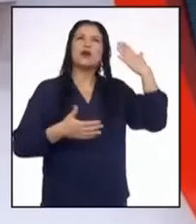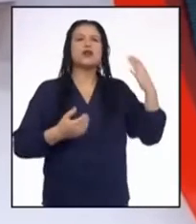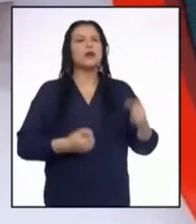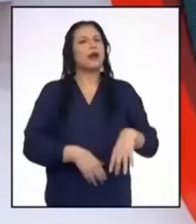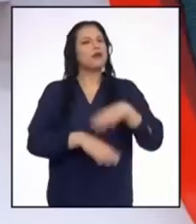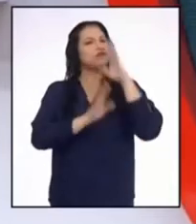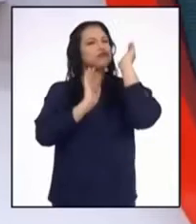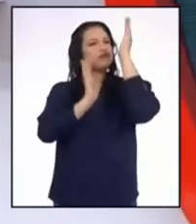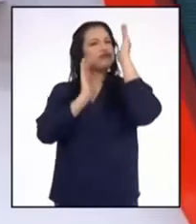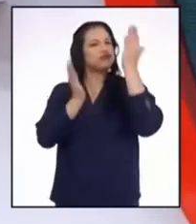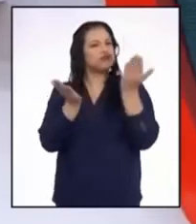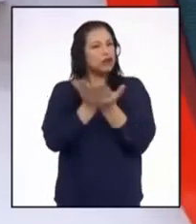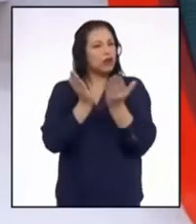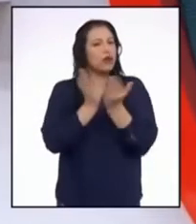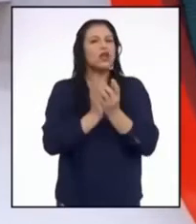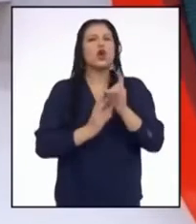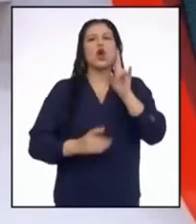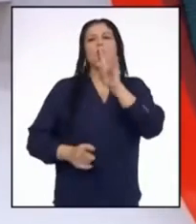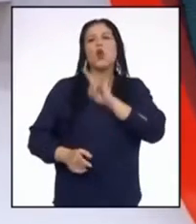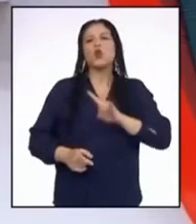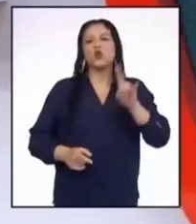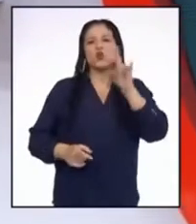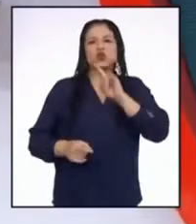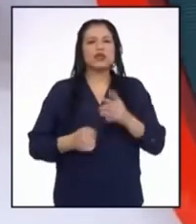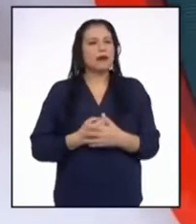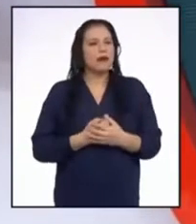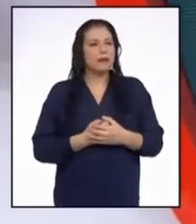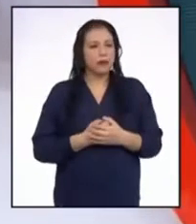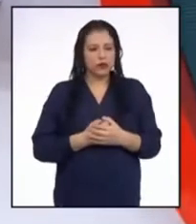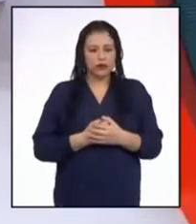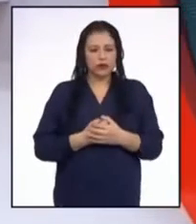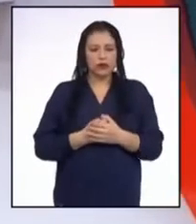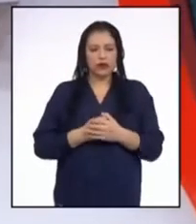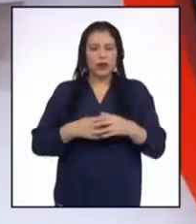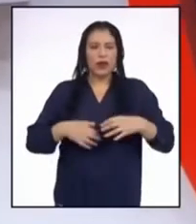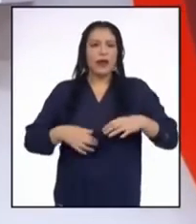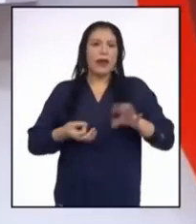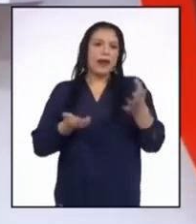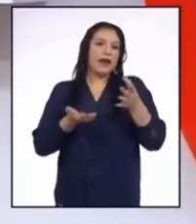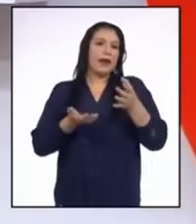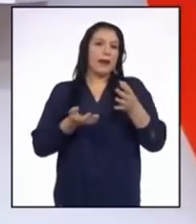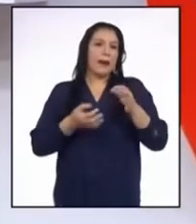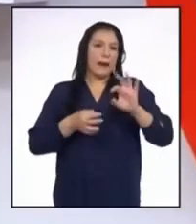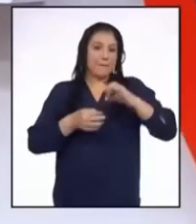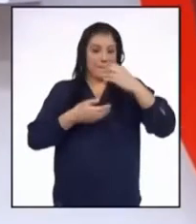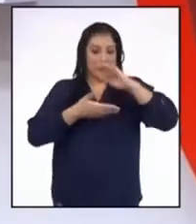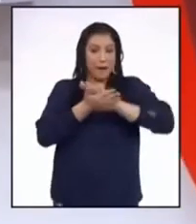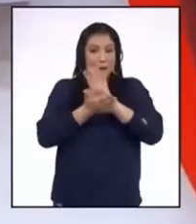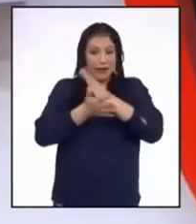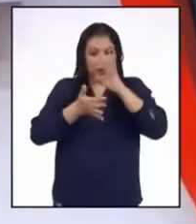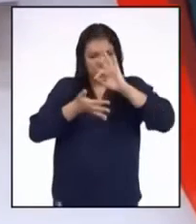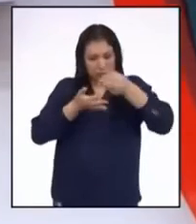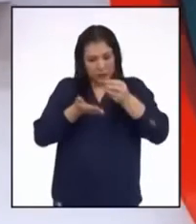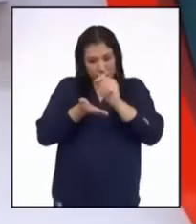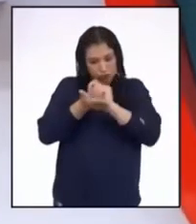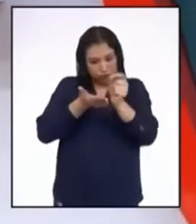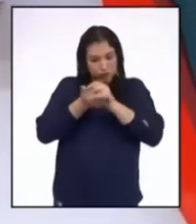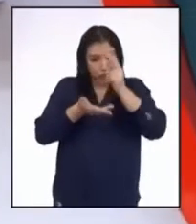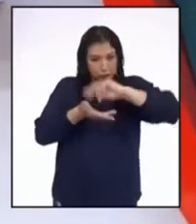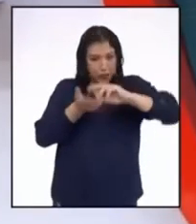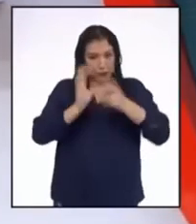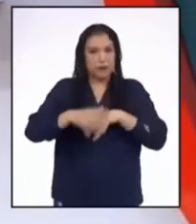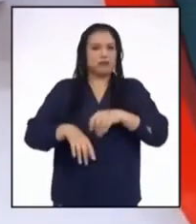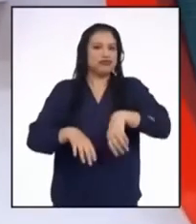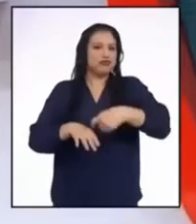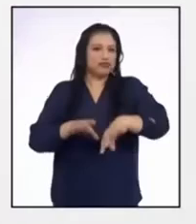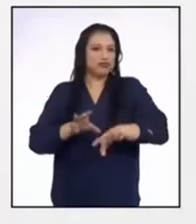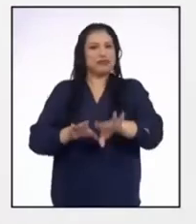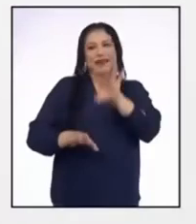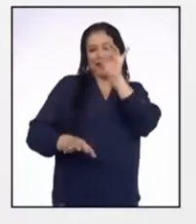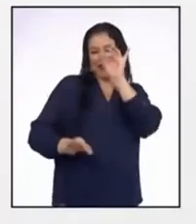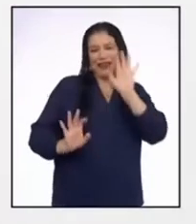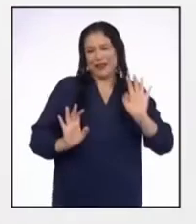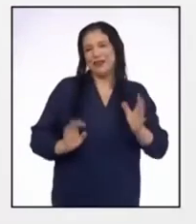en el colegio usábamos papelitos doblados con nuestros nombres y escogíamos al azar, bueno, a la víctima en este